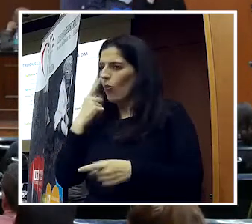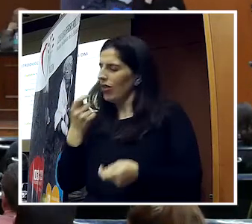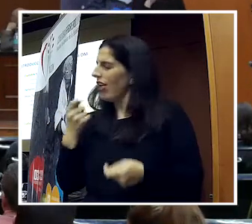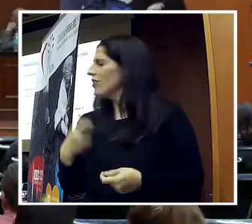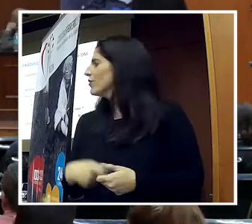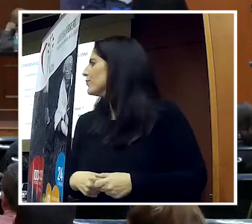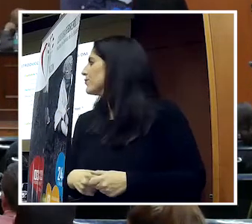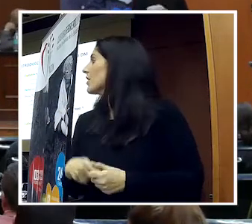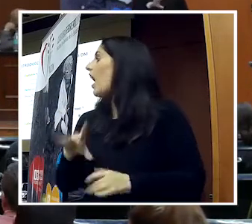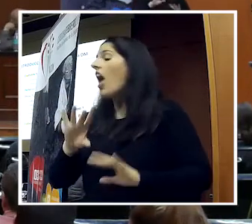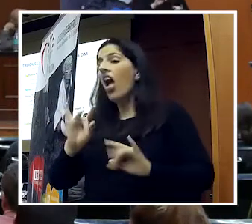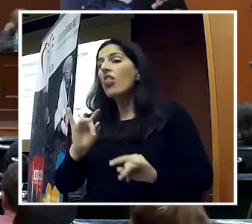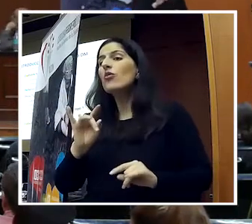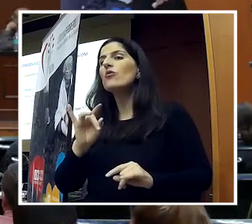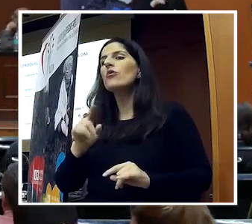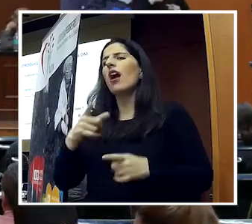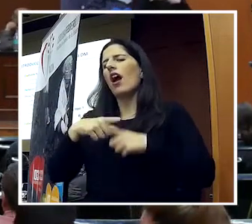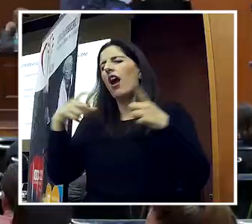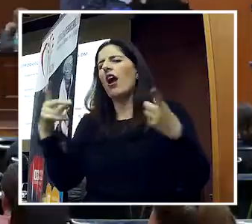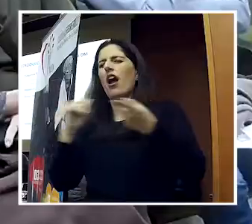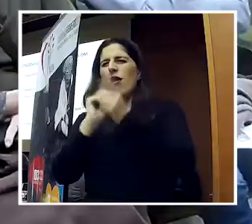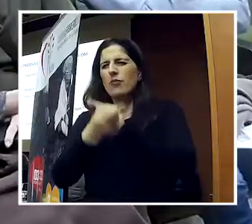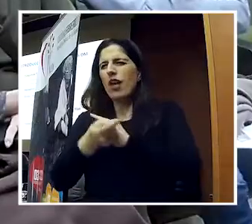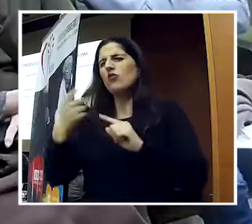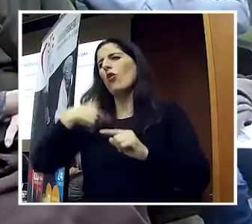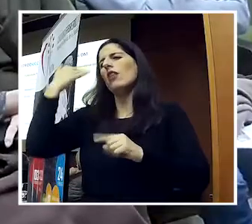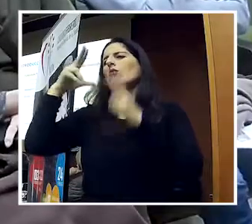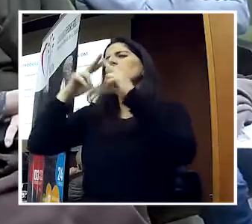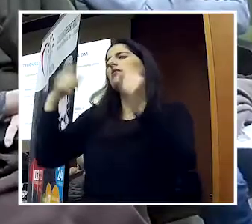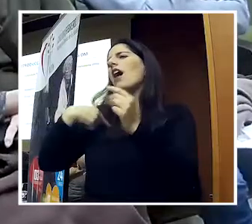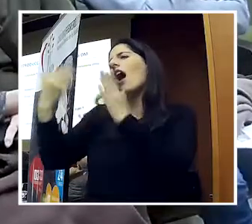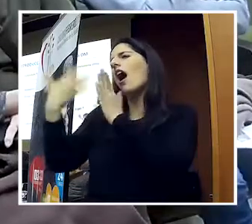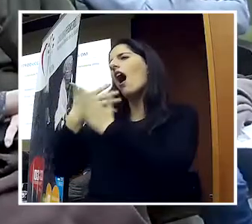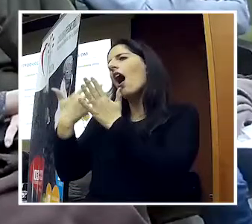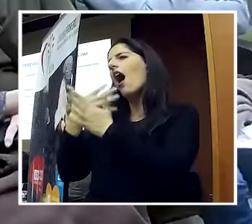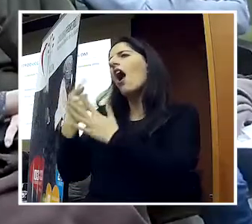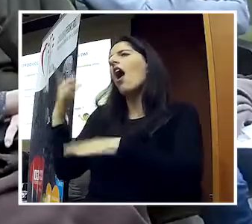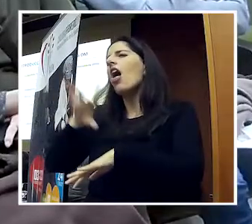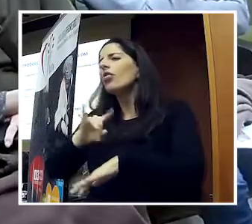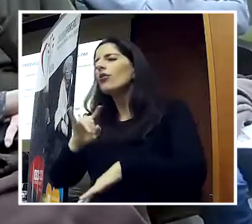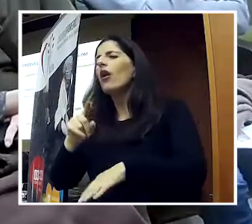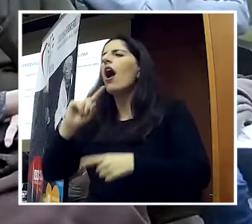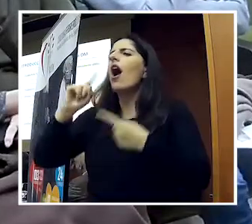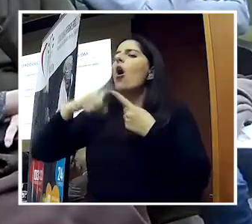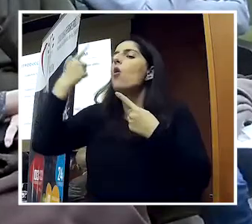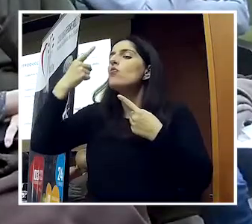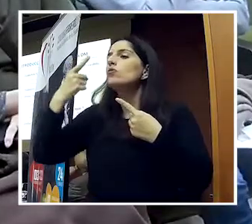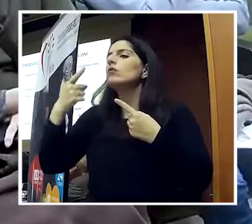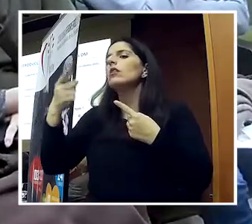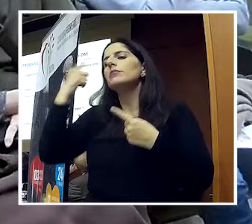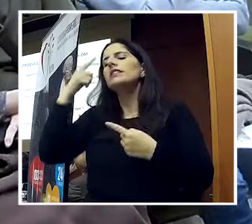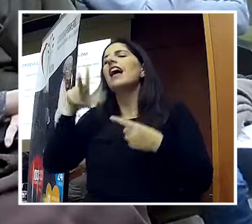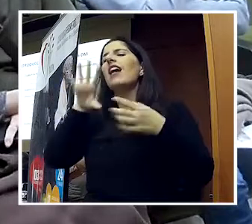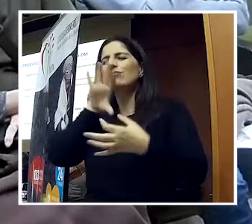La clasificación de la diabetes ha cambiado enormemente de cuando yo la estudié en medicina. La diabetes mellitus tipo 1, antes reconocida como